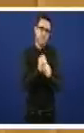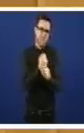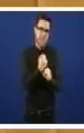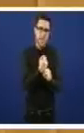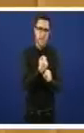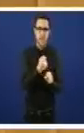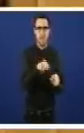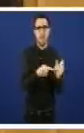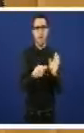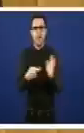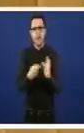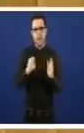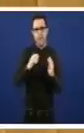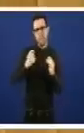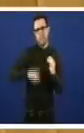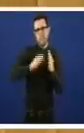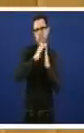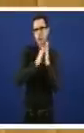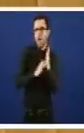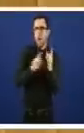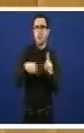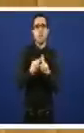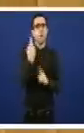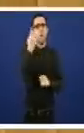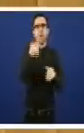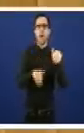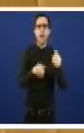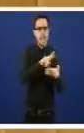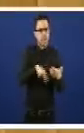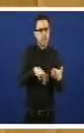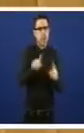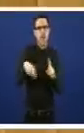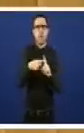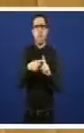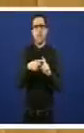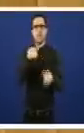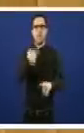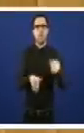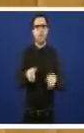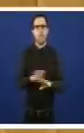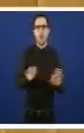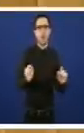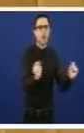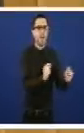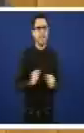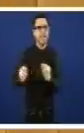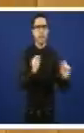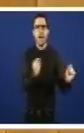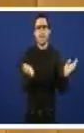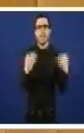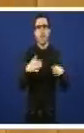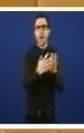por lectura única e por unha única votación sin transacción, consenso nin debate parlamentario.